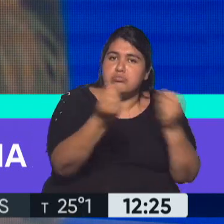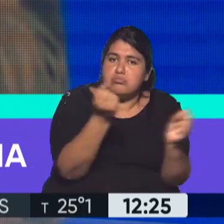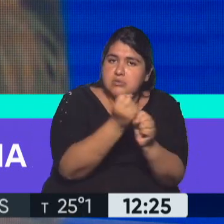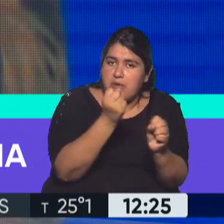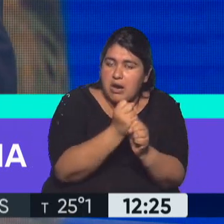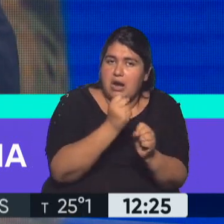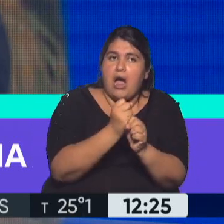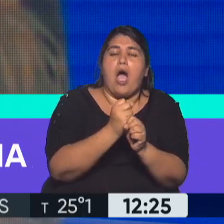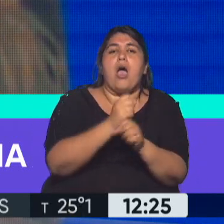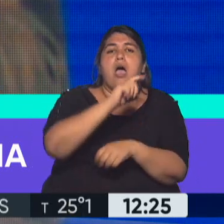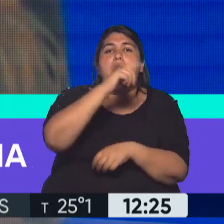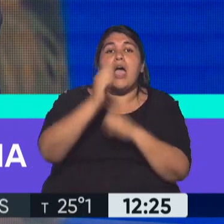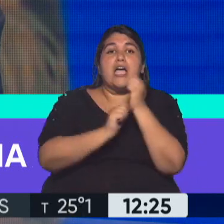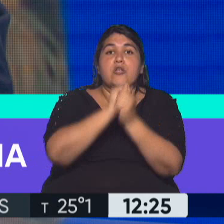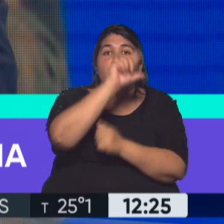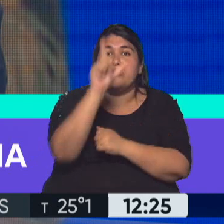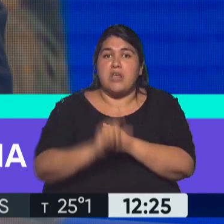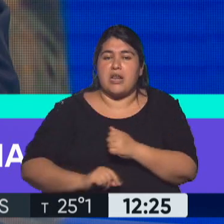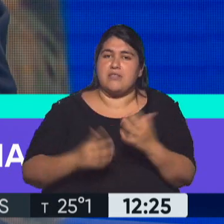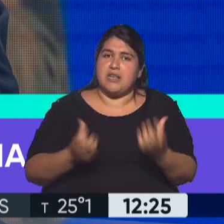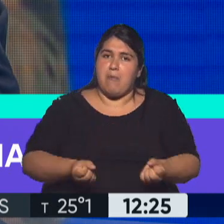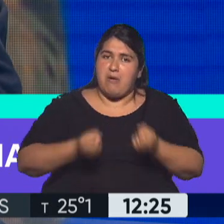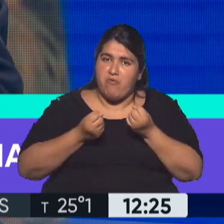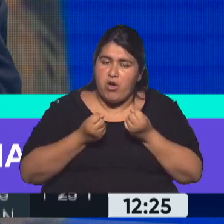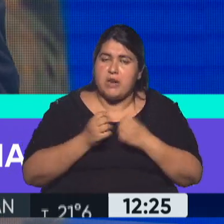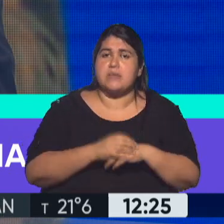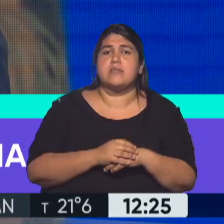industria nacional, nunca más volver a las importaciones